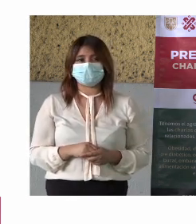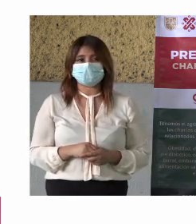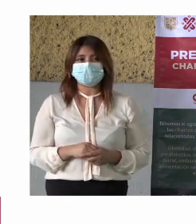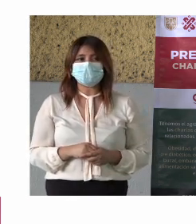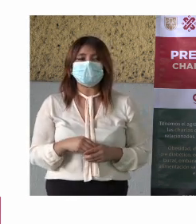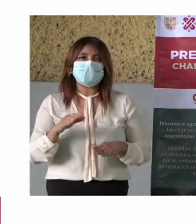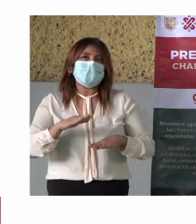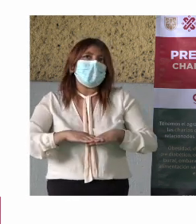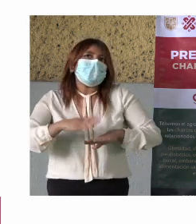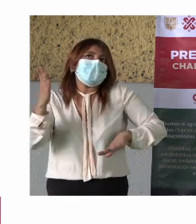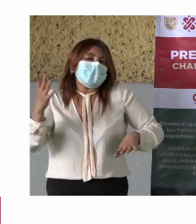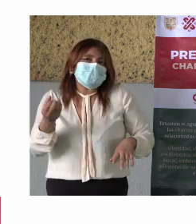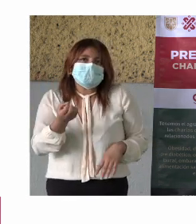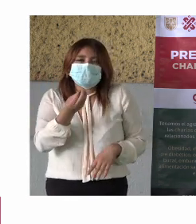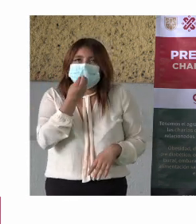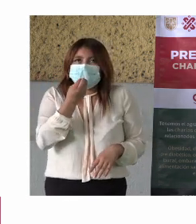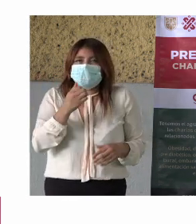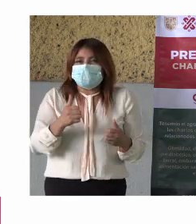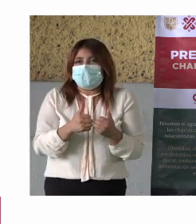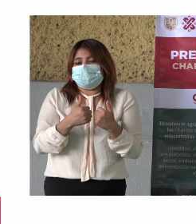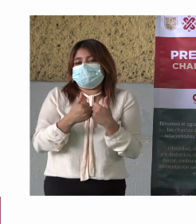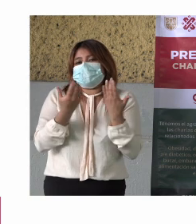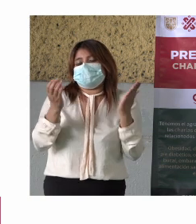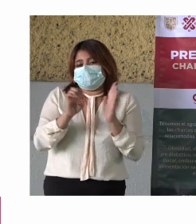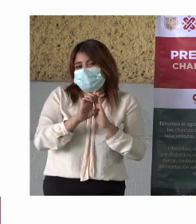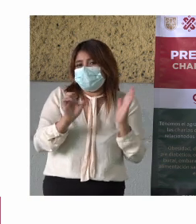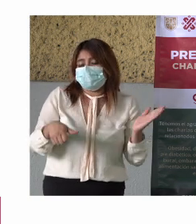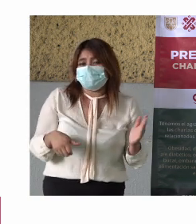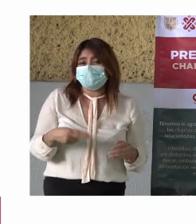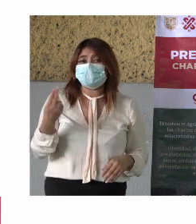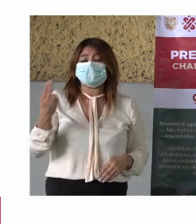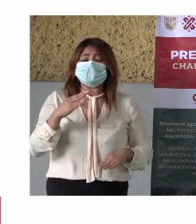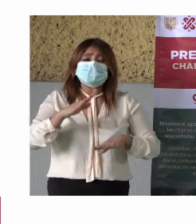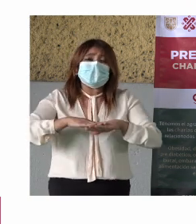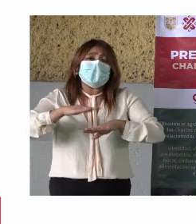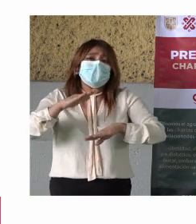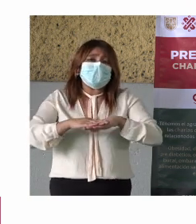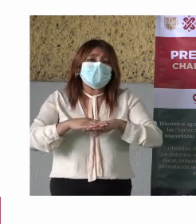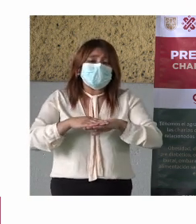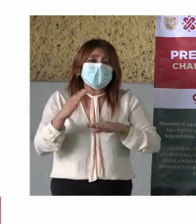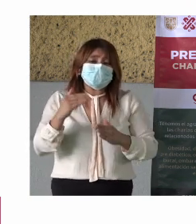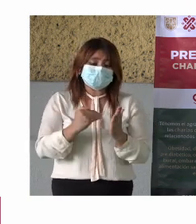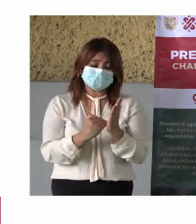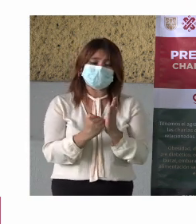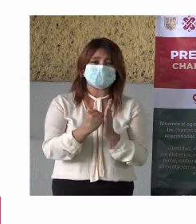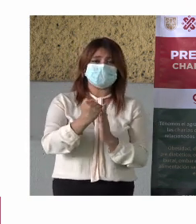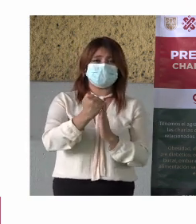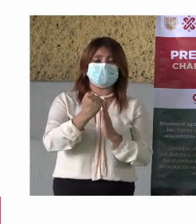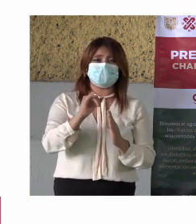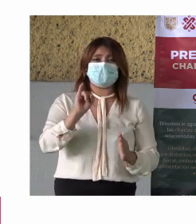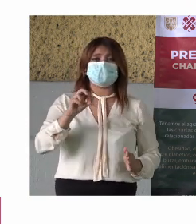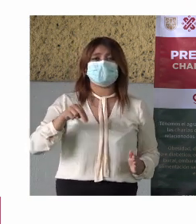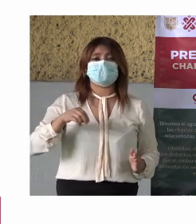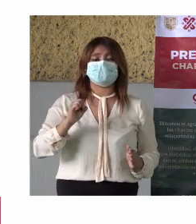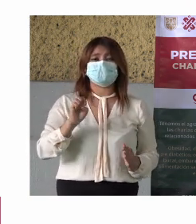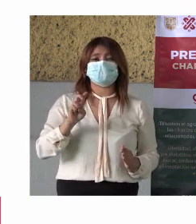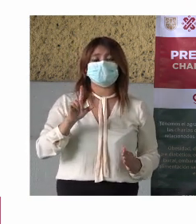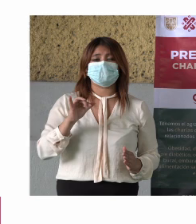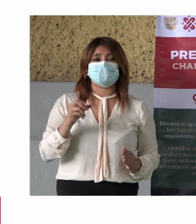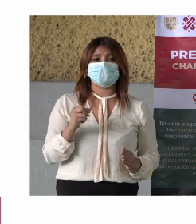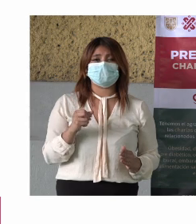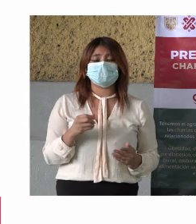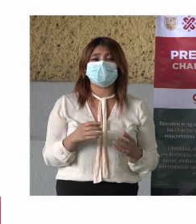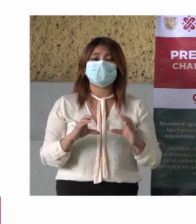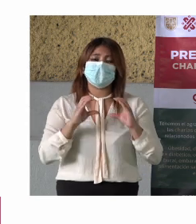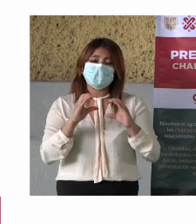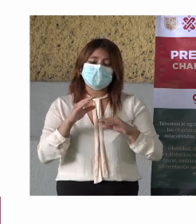un pan, bueno, entonces necesito más cantidad de insulina porque no es solamente el sándwich, necesito controlar todavía más cantidad de